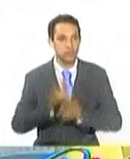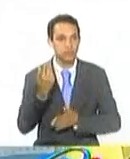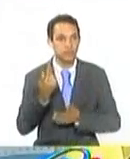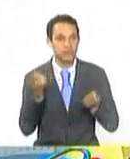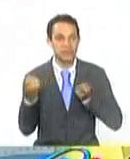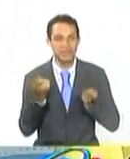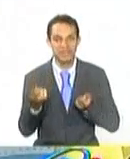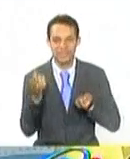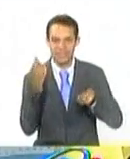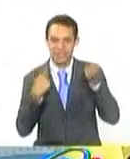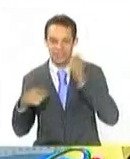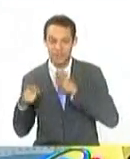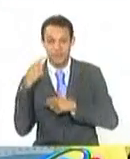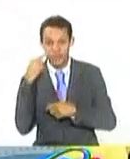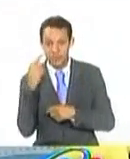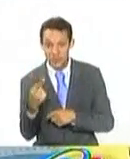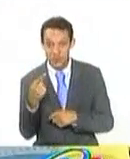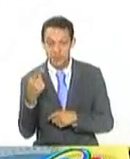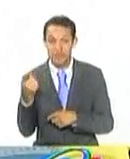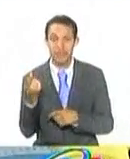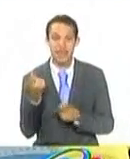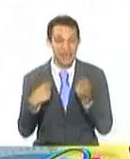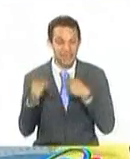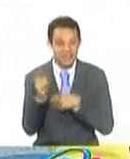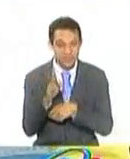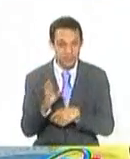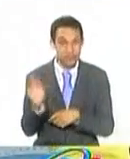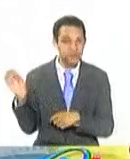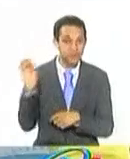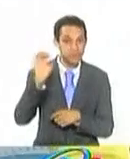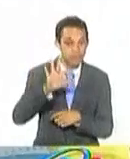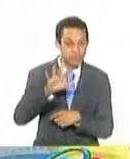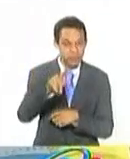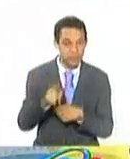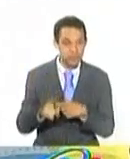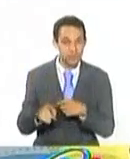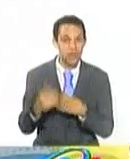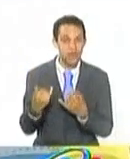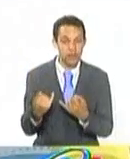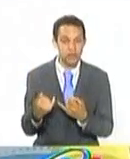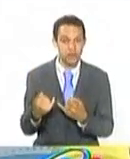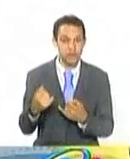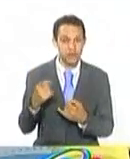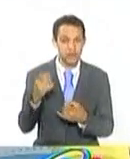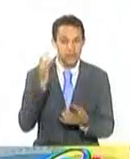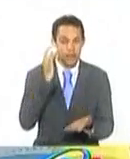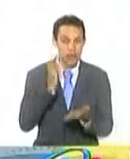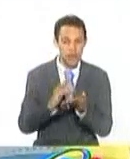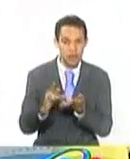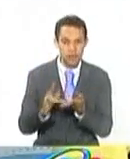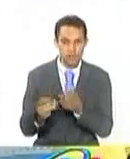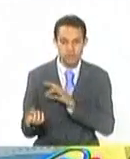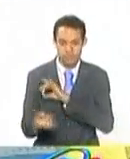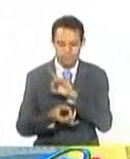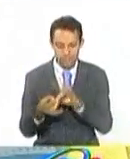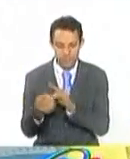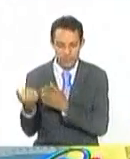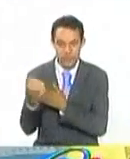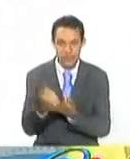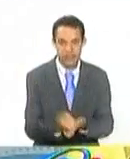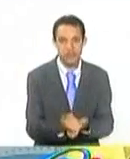comercial de revital este producto tiene unos componentes depuradores limpiadores Y eso es lo que